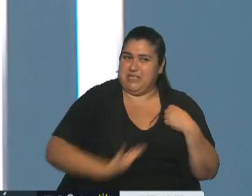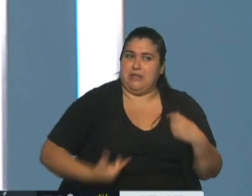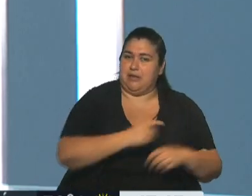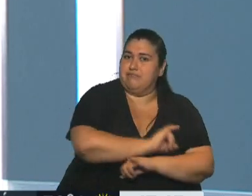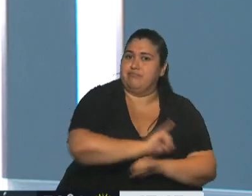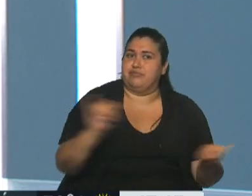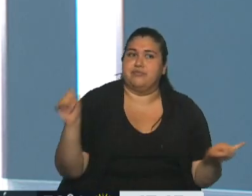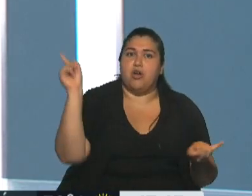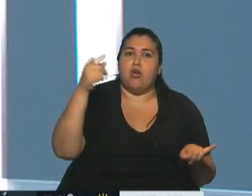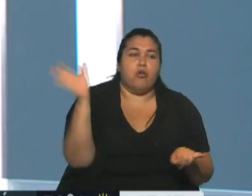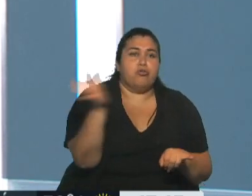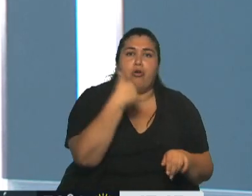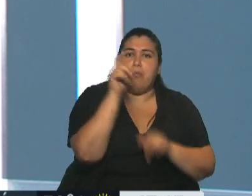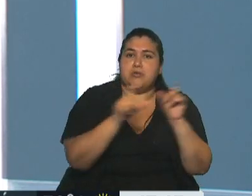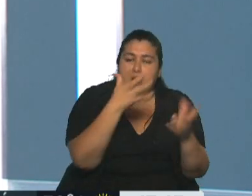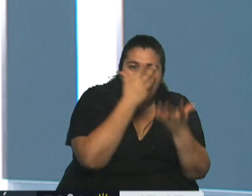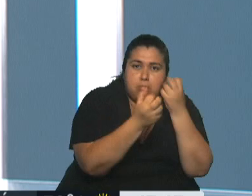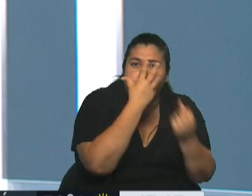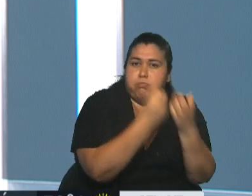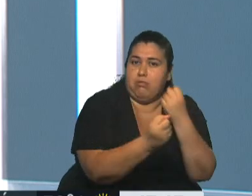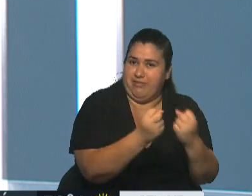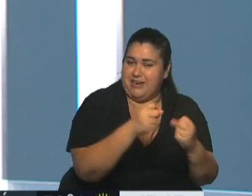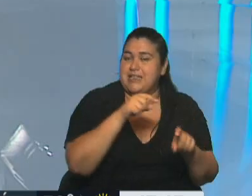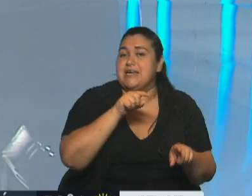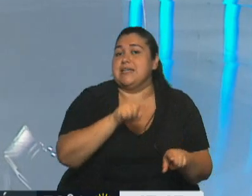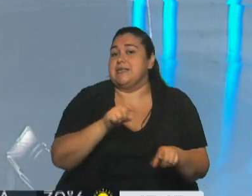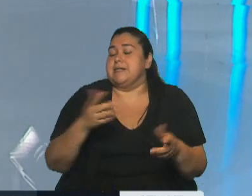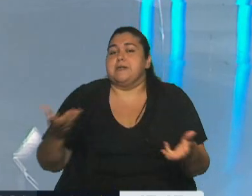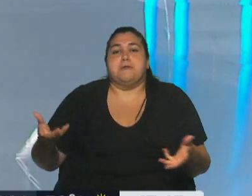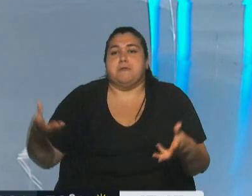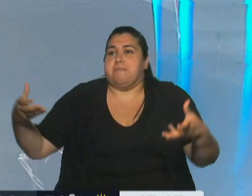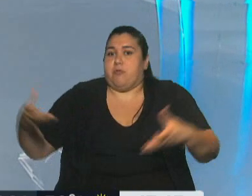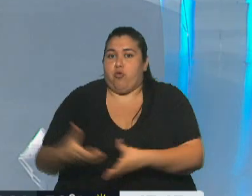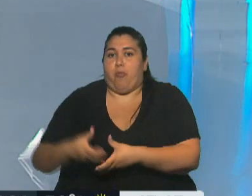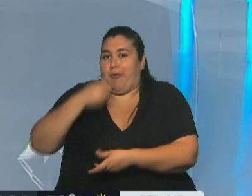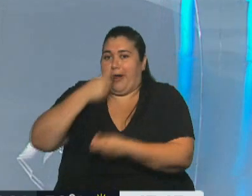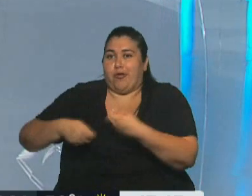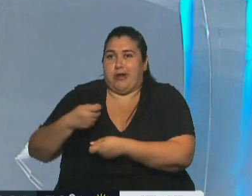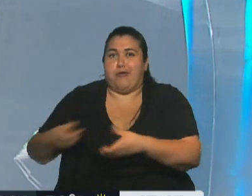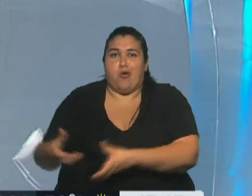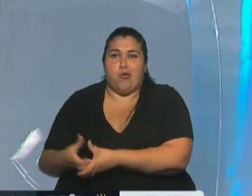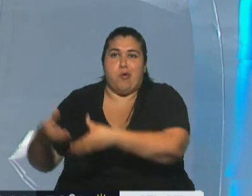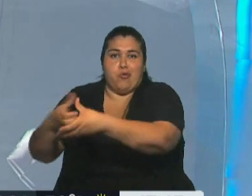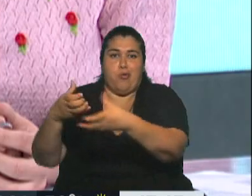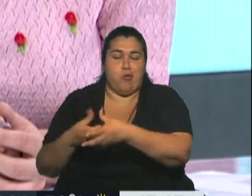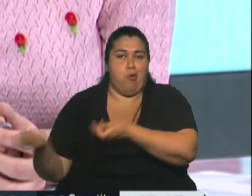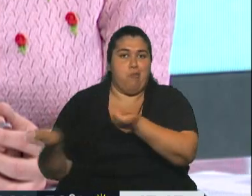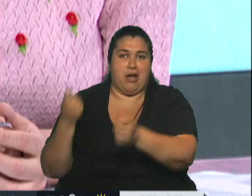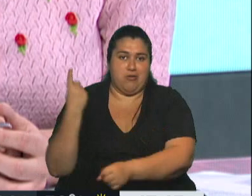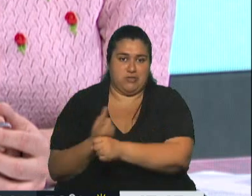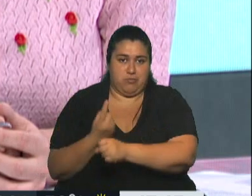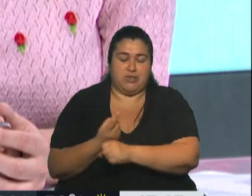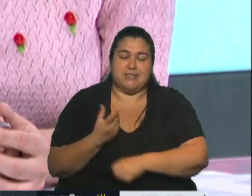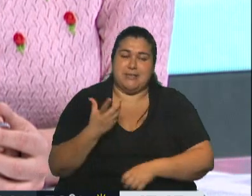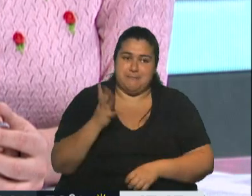carteles. Y las bandas criminales en Ecuador no son las maras ni son los carteles. O sea, supone hay un análisis muy